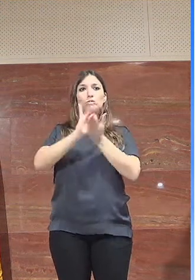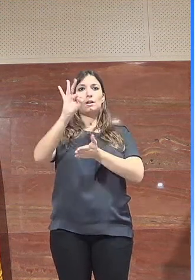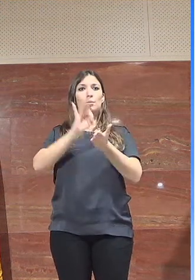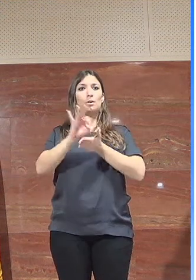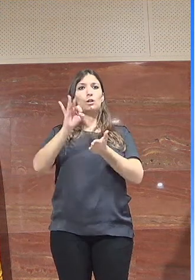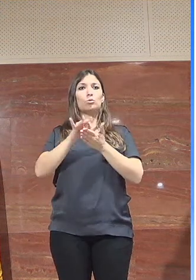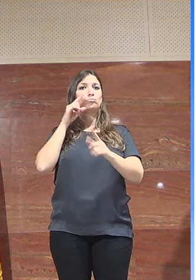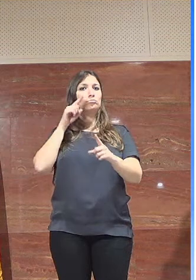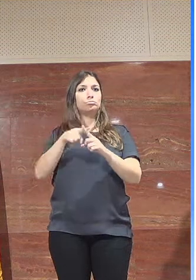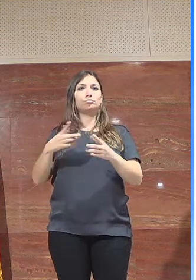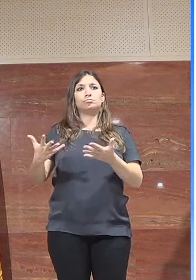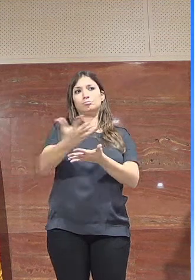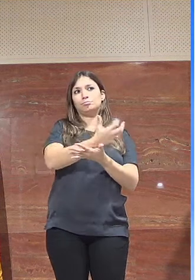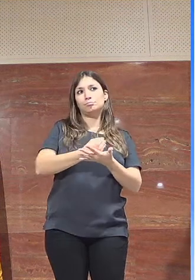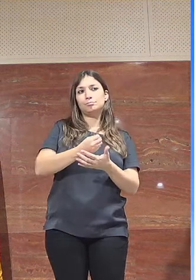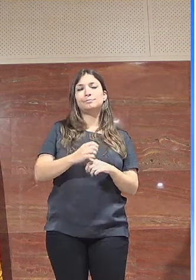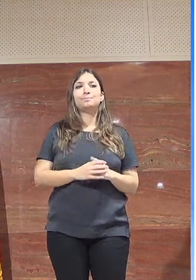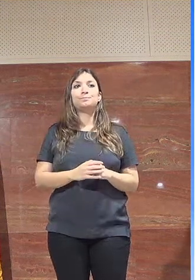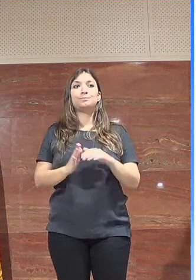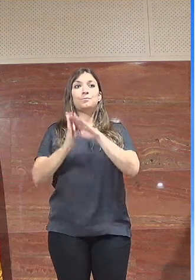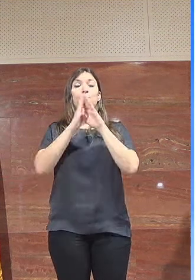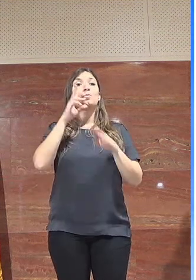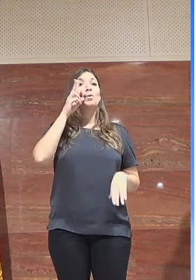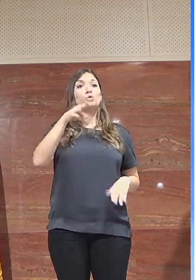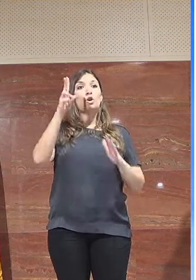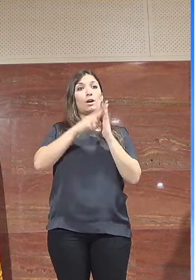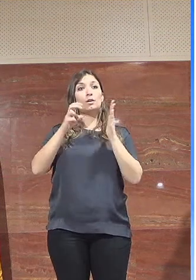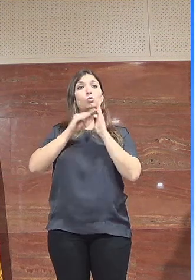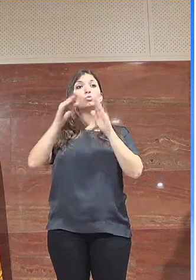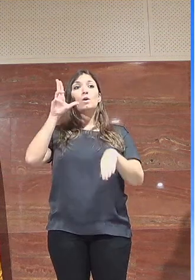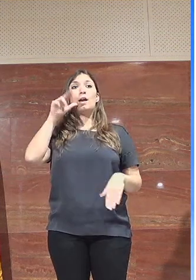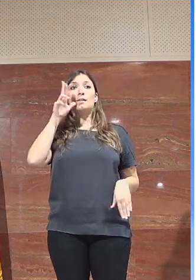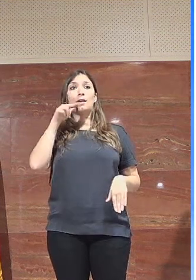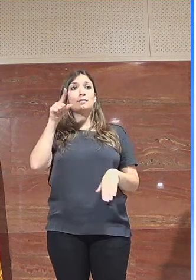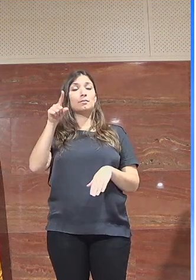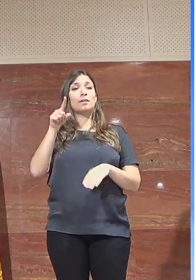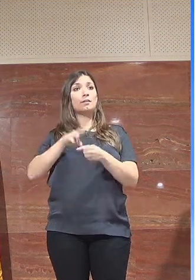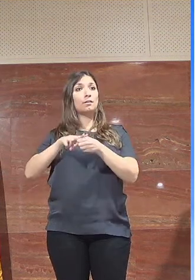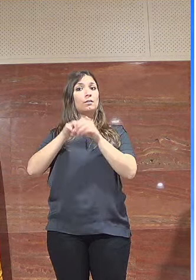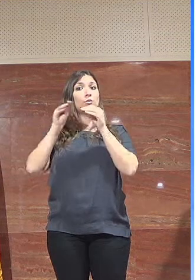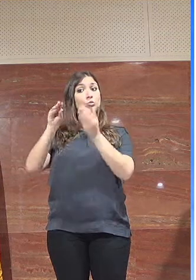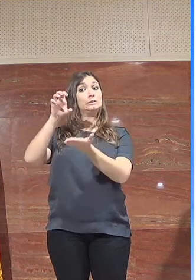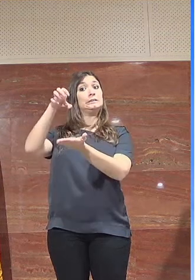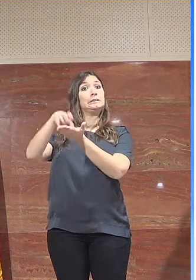que son para todos. El Museo Arqueológico Provincial de Alicante, que asimismo